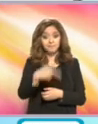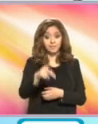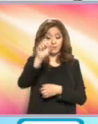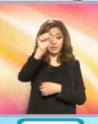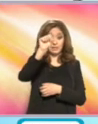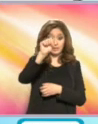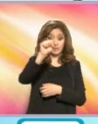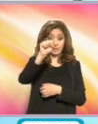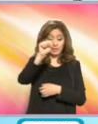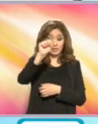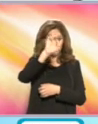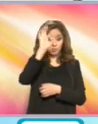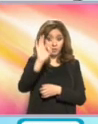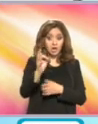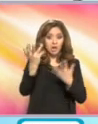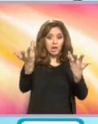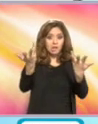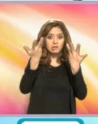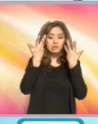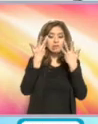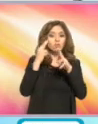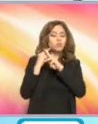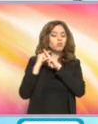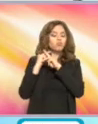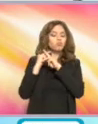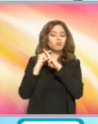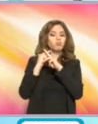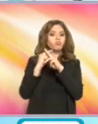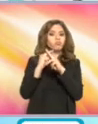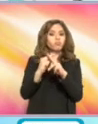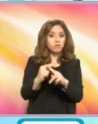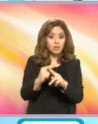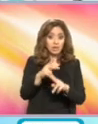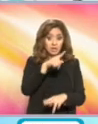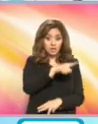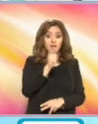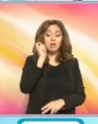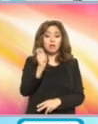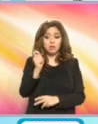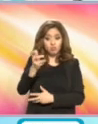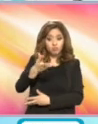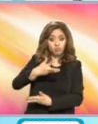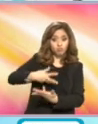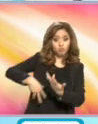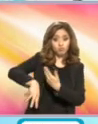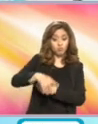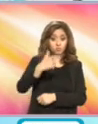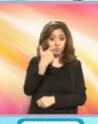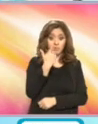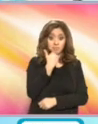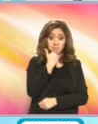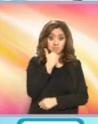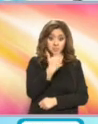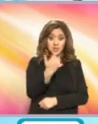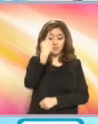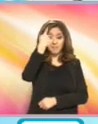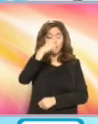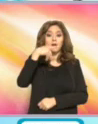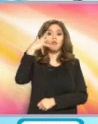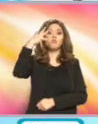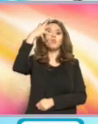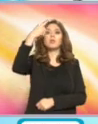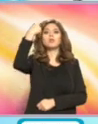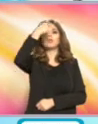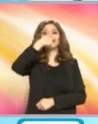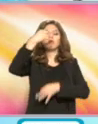nos queda es para toda la vida, es definitivo. ¿En serio? Así es. O sea que es una buena inversión y para verte bien. Así es, por supuesto. Y bien lo